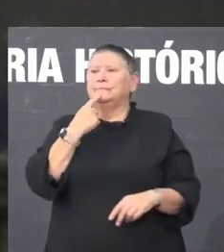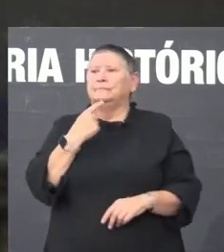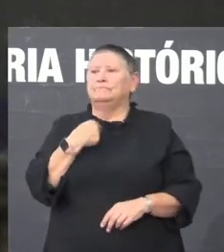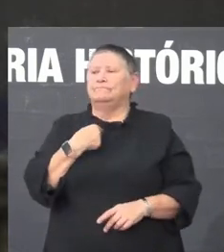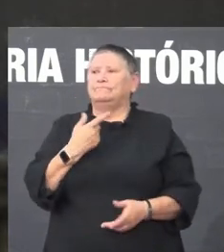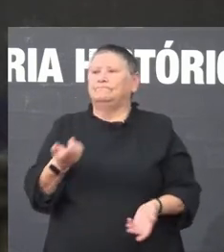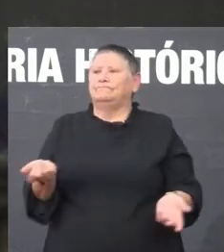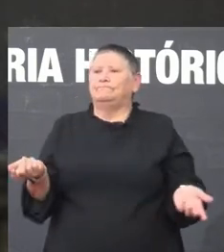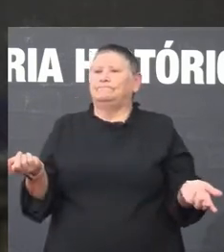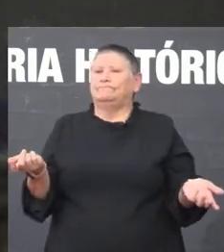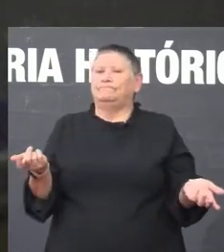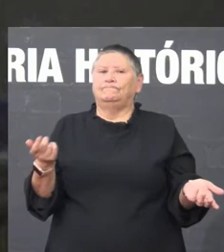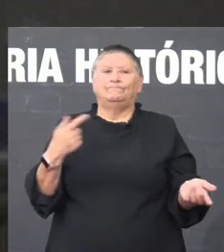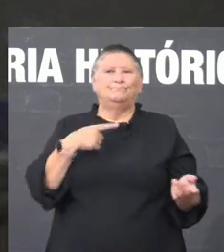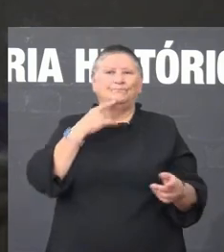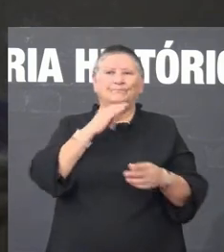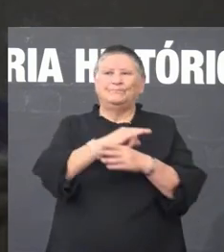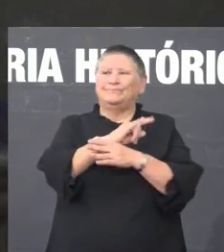pinganillos en el Congreso nunca.